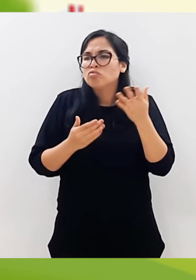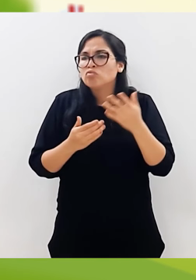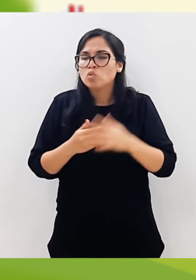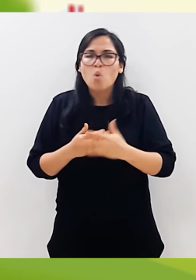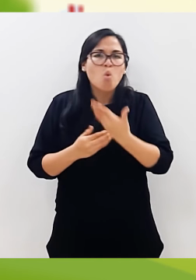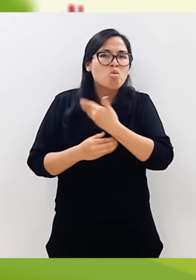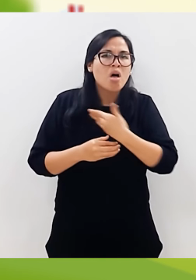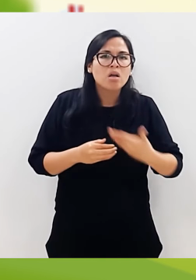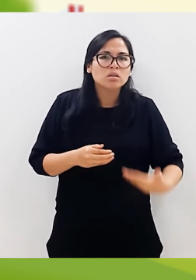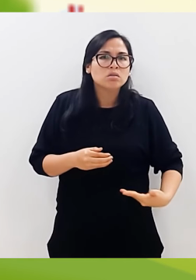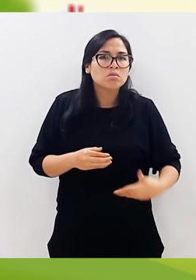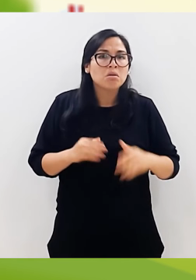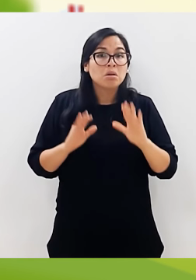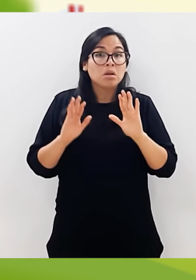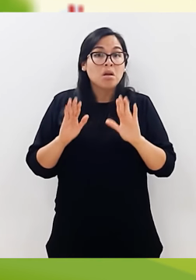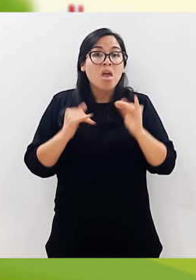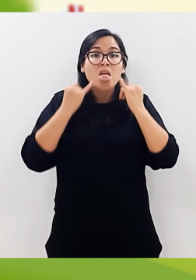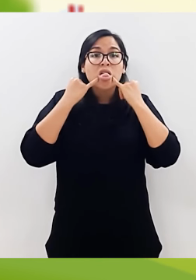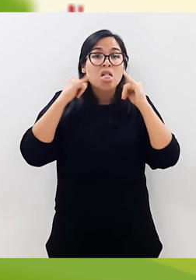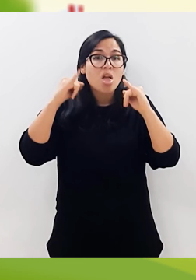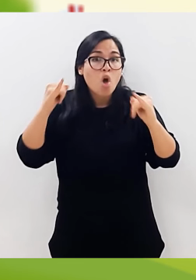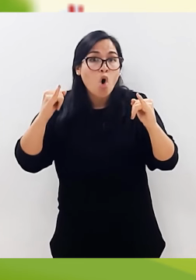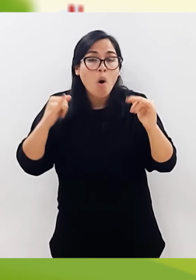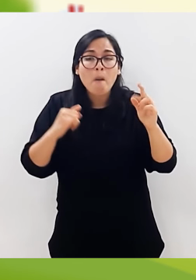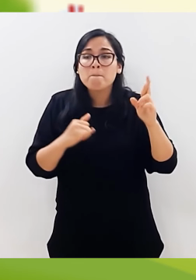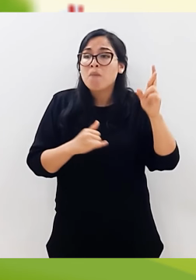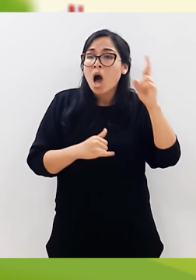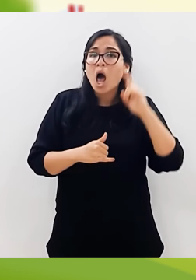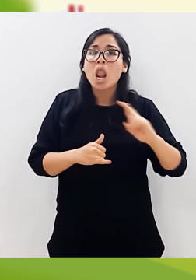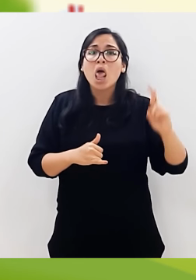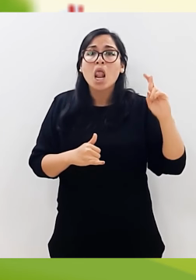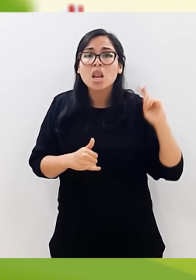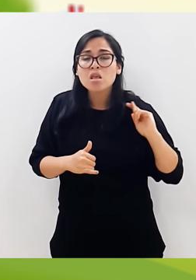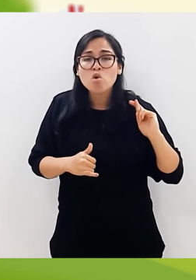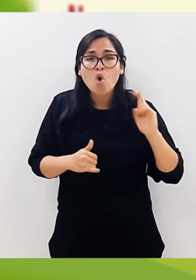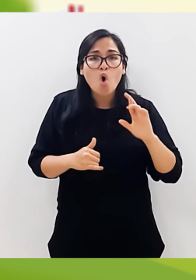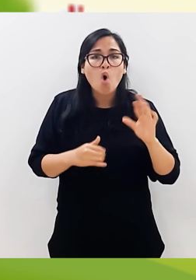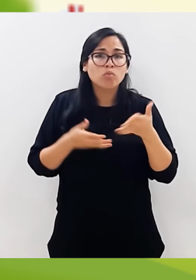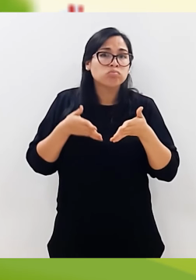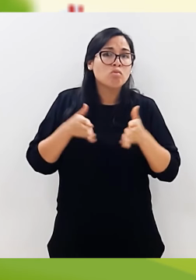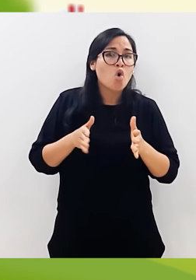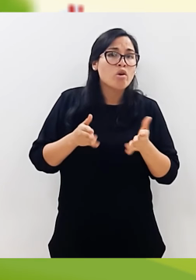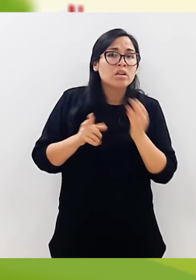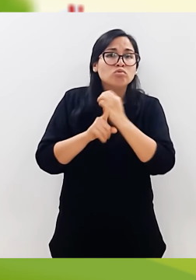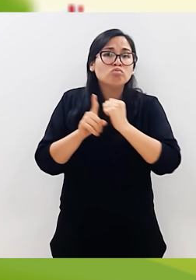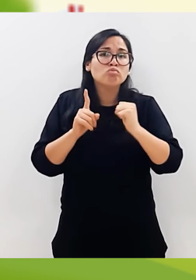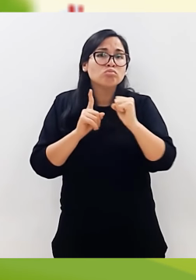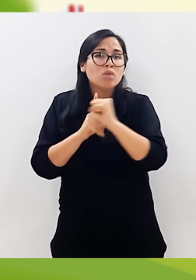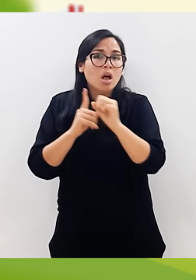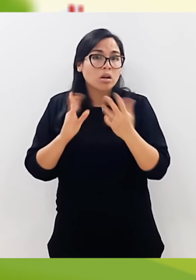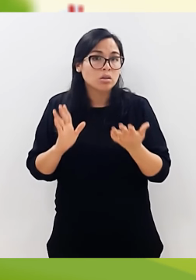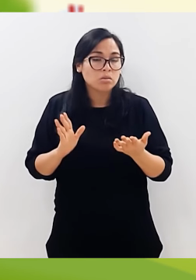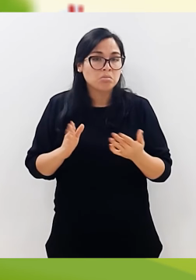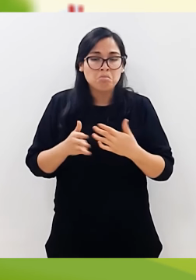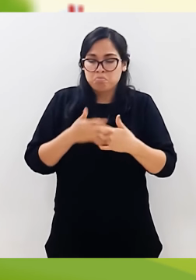nacionalidad, idioma, religión u origen social.